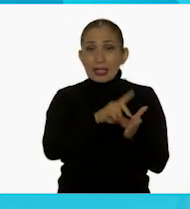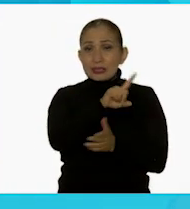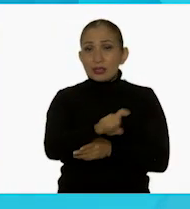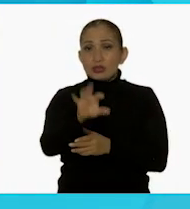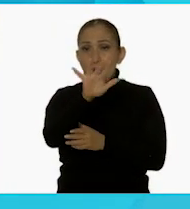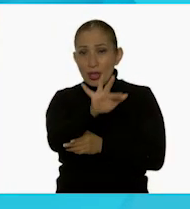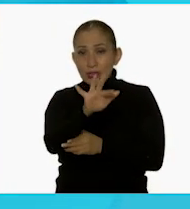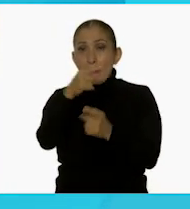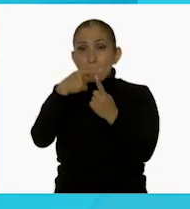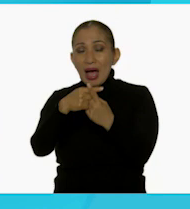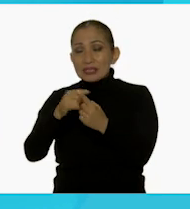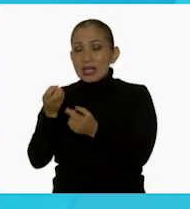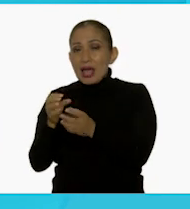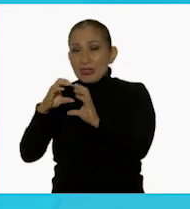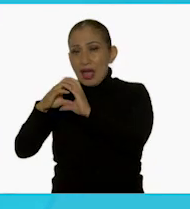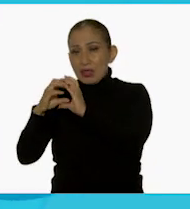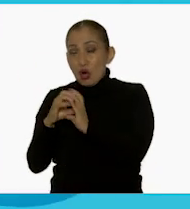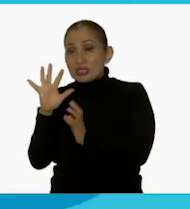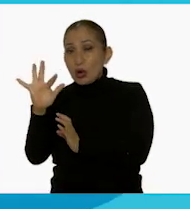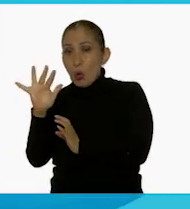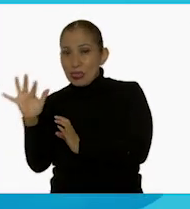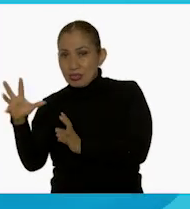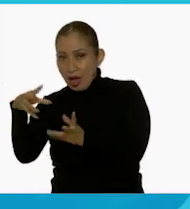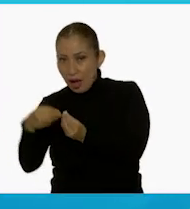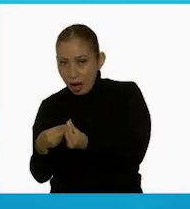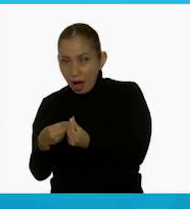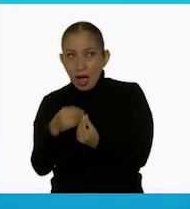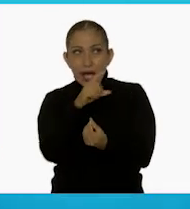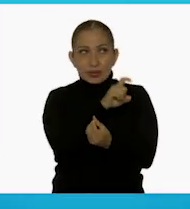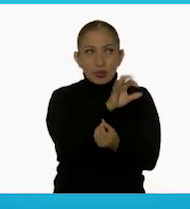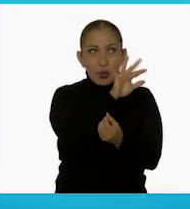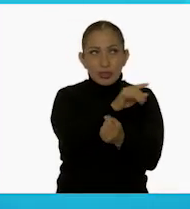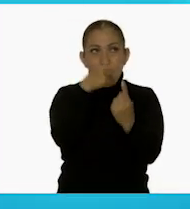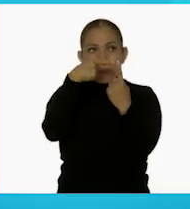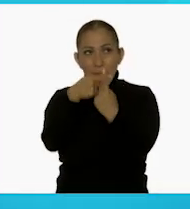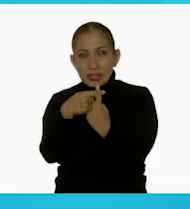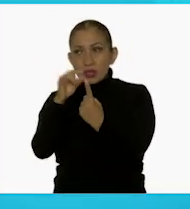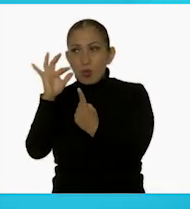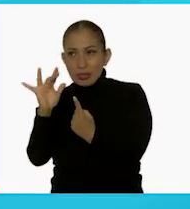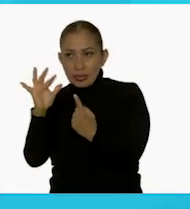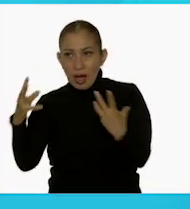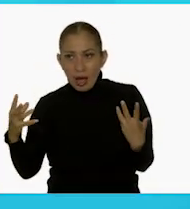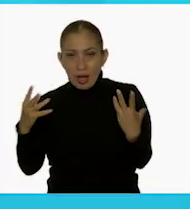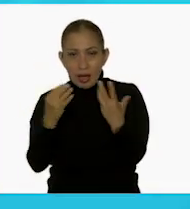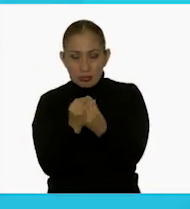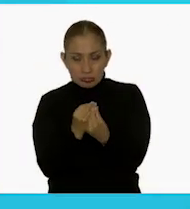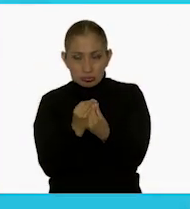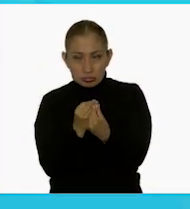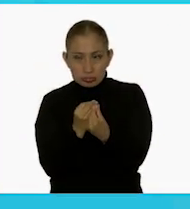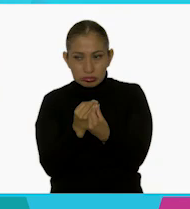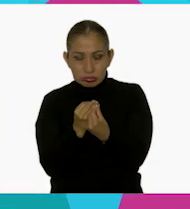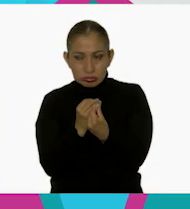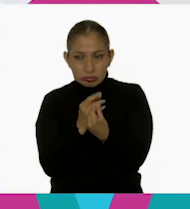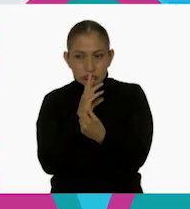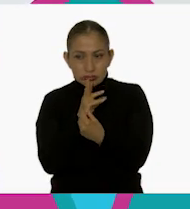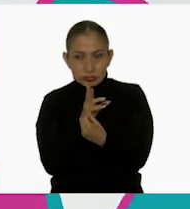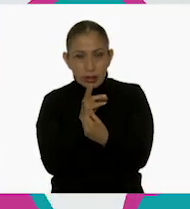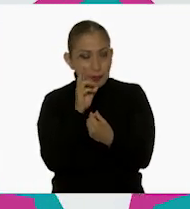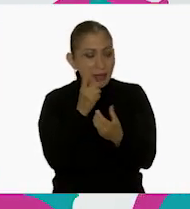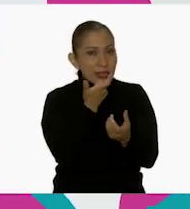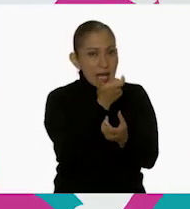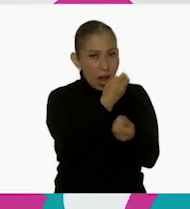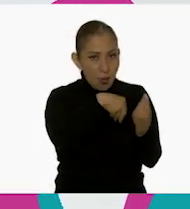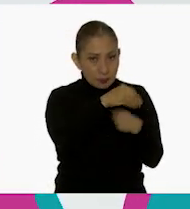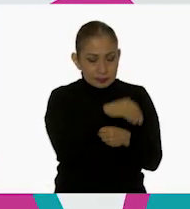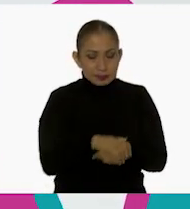y los dados cuestan 50 pesos. Entonces, 150. Más 50. Ok. Utiliza tu dinero. Vamos a